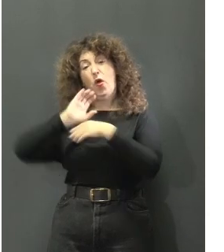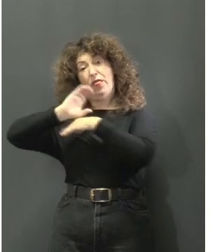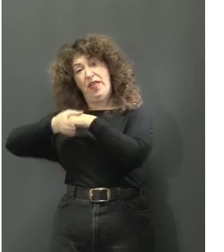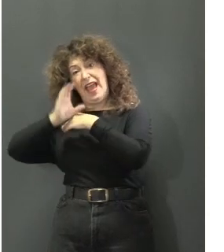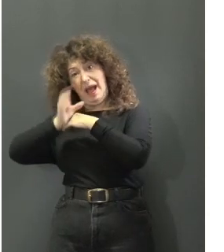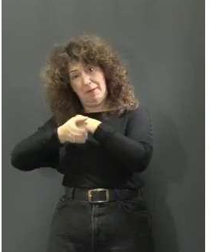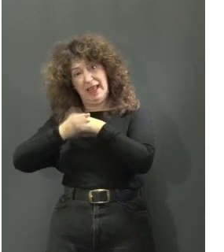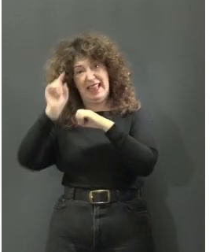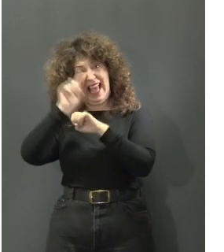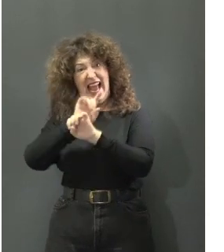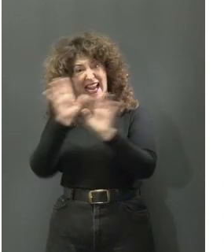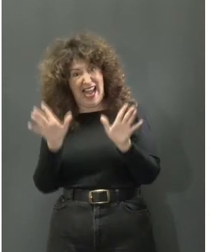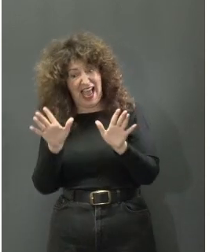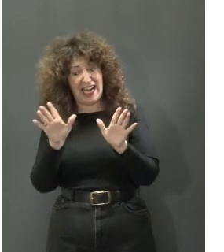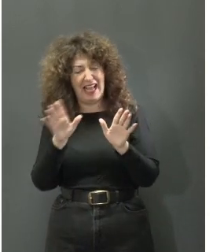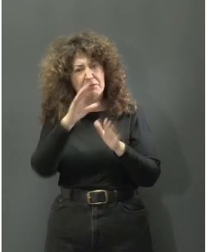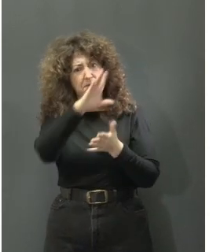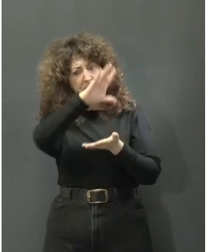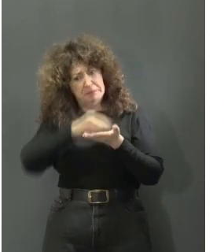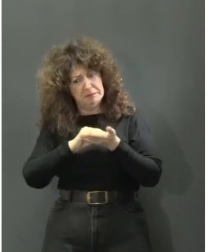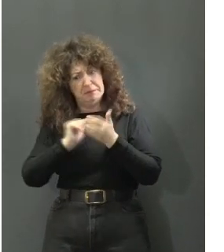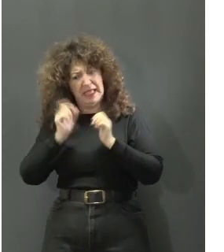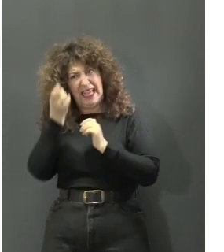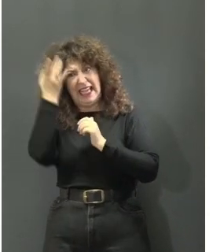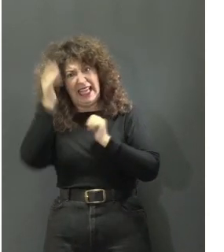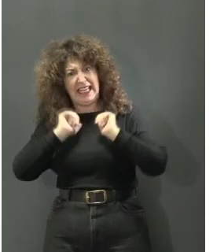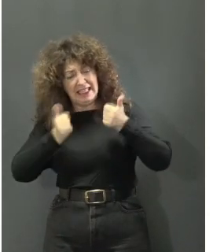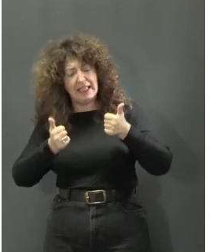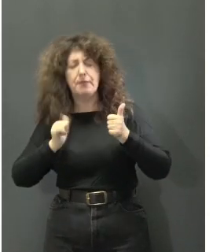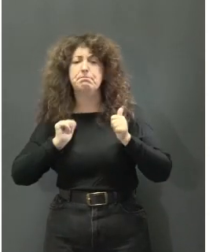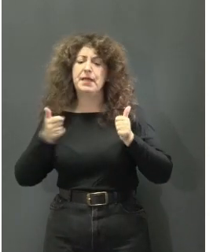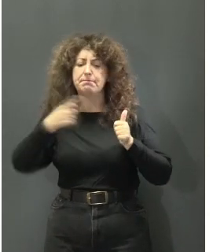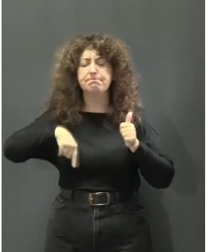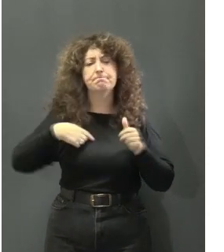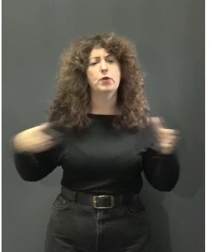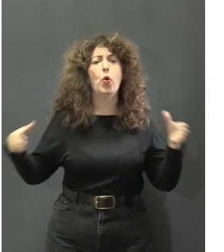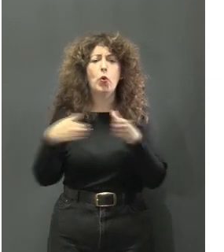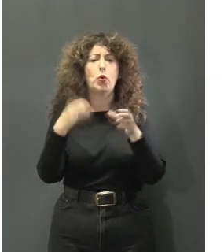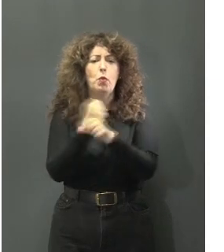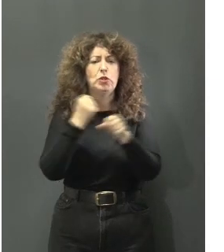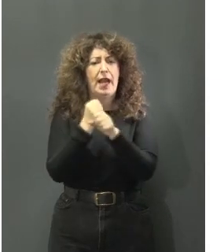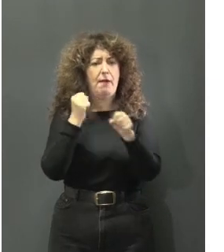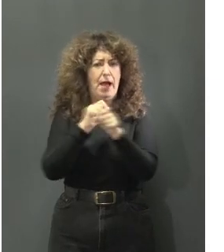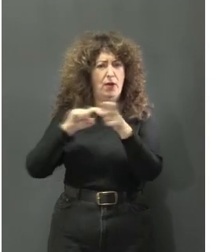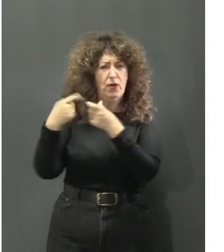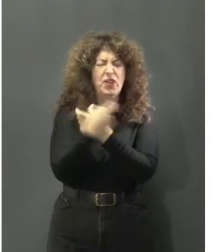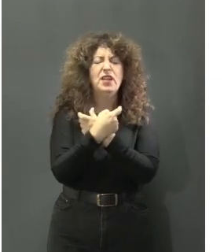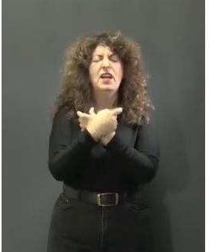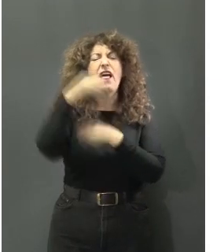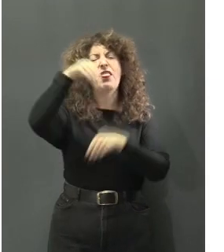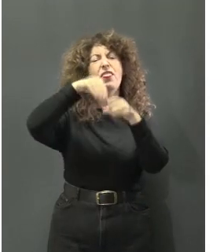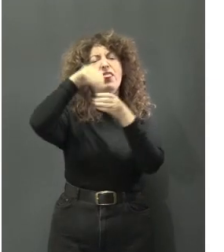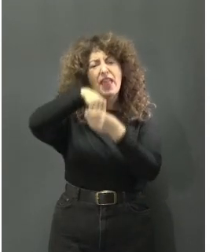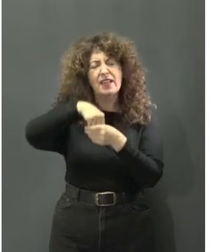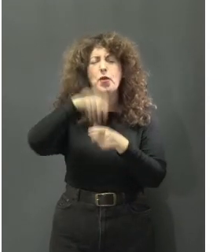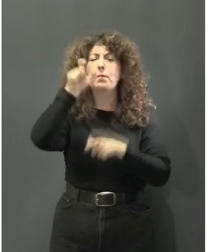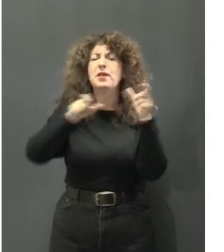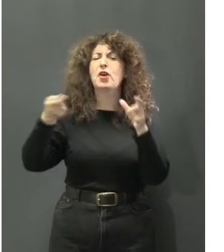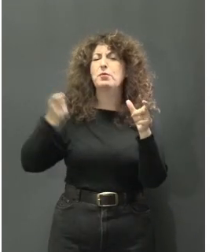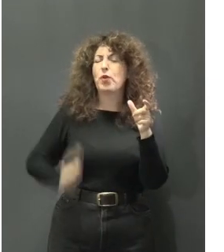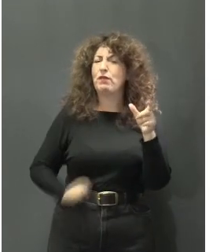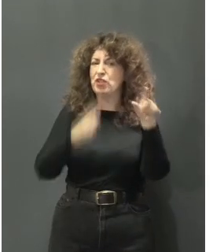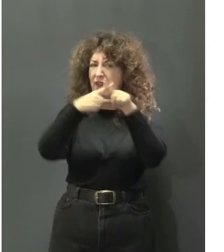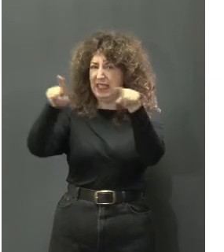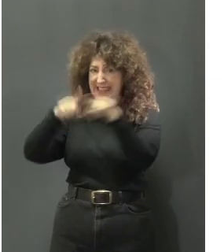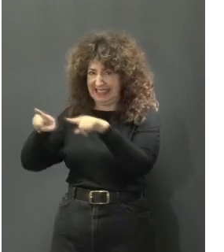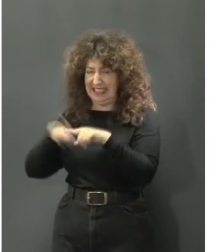esta iniciativa creamos el grupo de trabajo. El grupo de trabajo está formado por diferentes profesionales del CREER